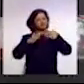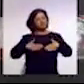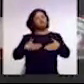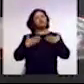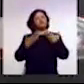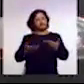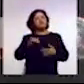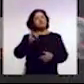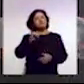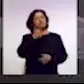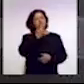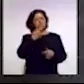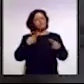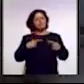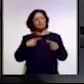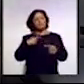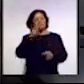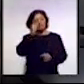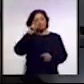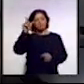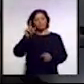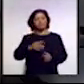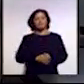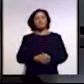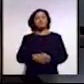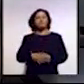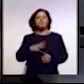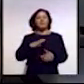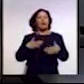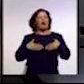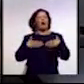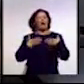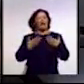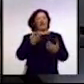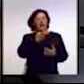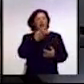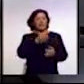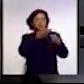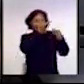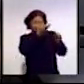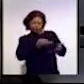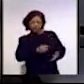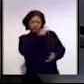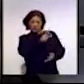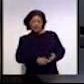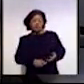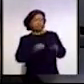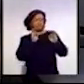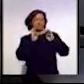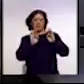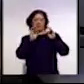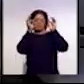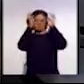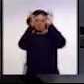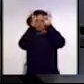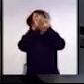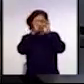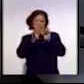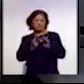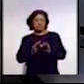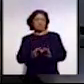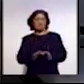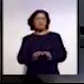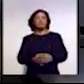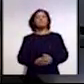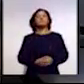exitosas precisamente pues este primer filtro pues es sin duda hay que decirlo fueron